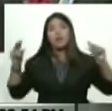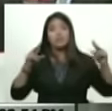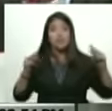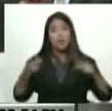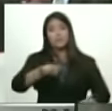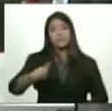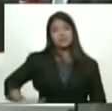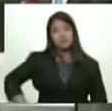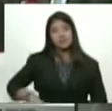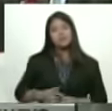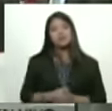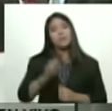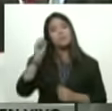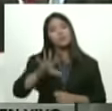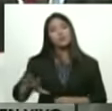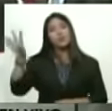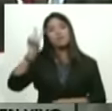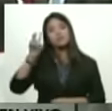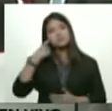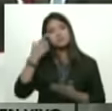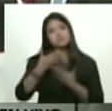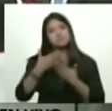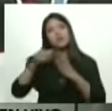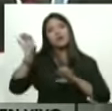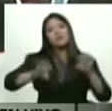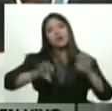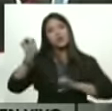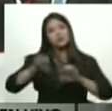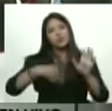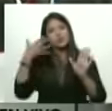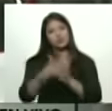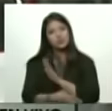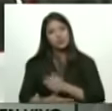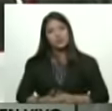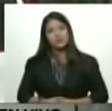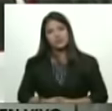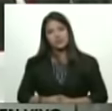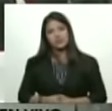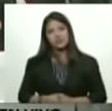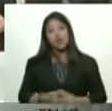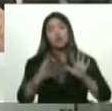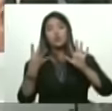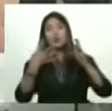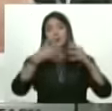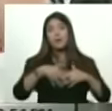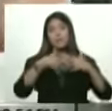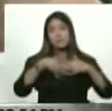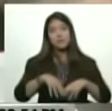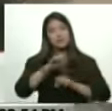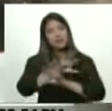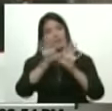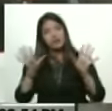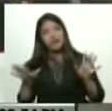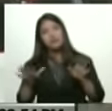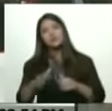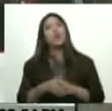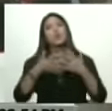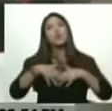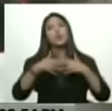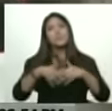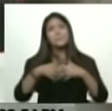mandatario nacional por el país, su evaluación acerca de estos 9 motores y por supuesto, este es uno de los